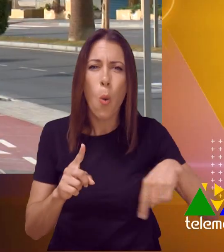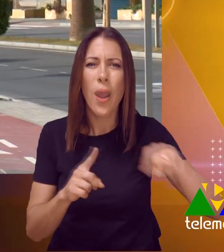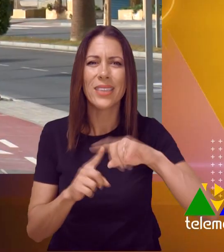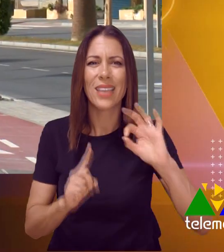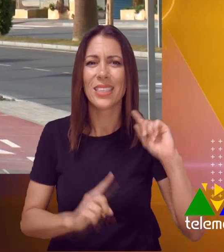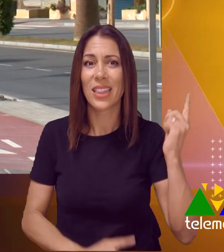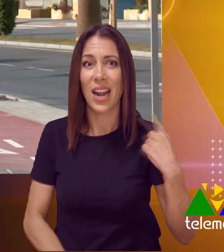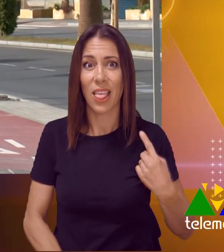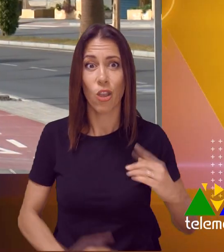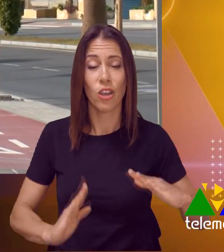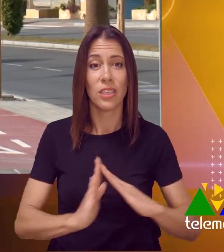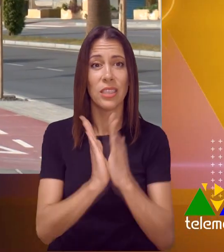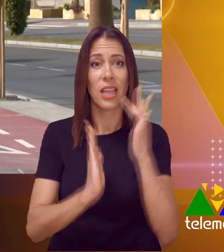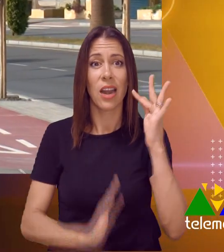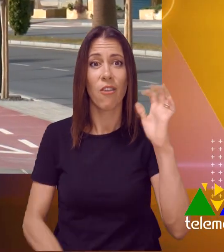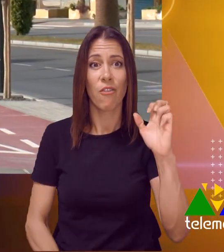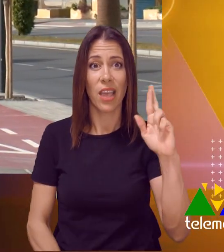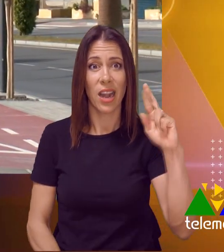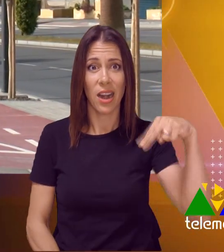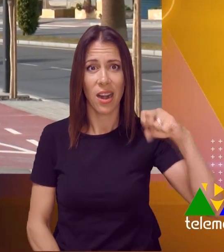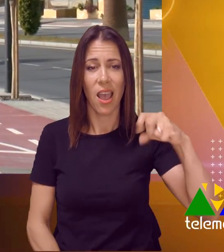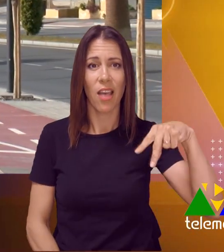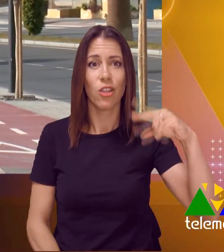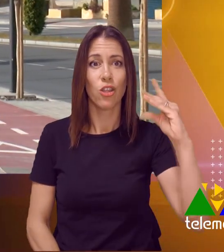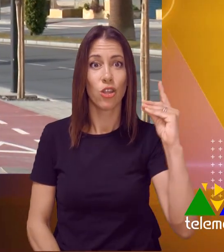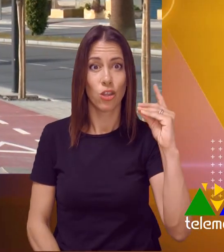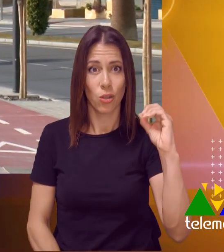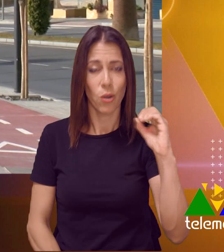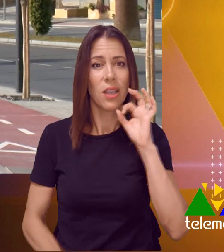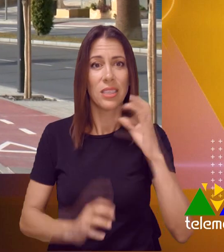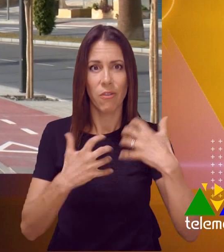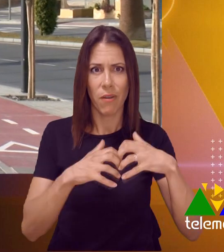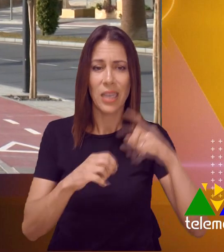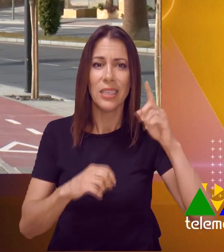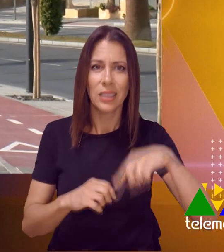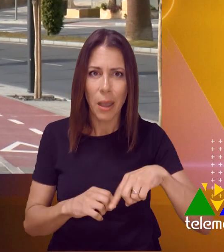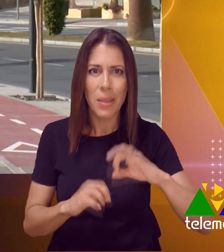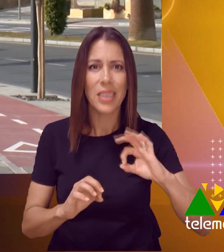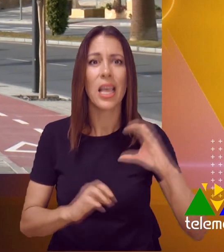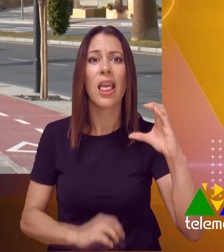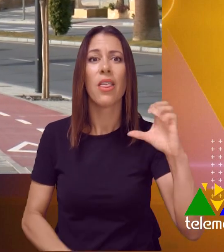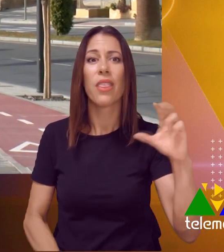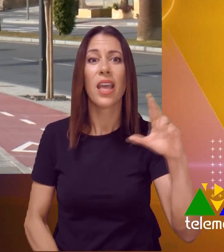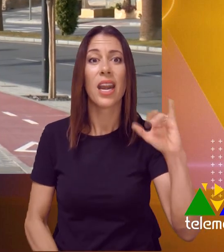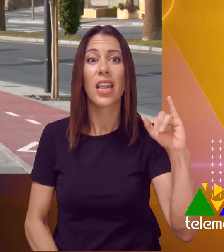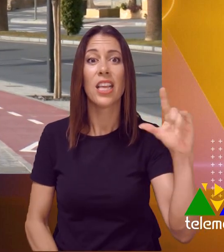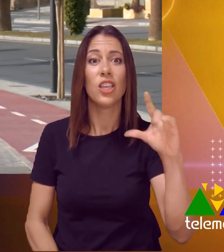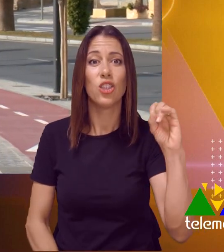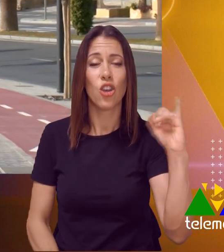San Fernando, la fábrica de San Fernando, también el Cerrillo Jaime y la zona de